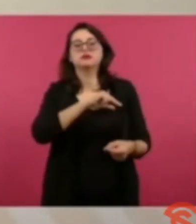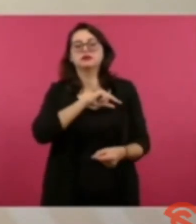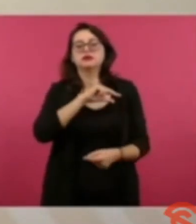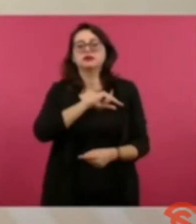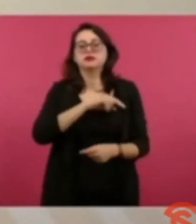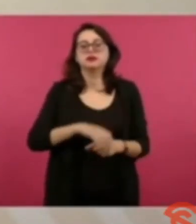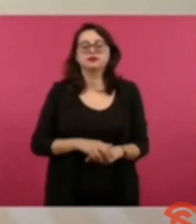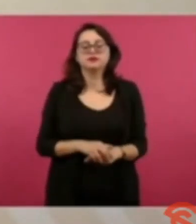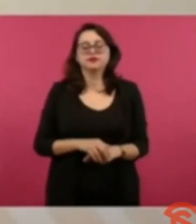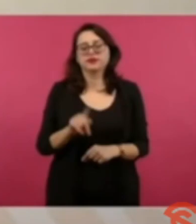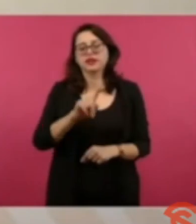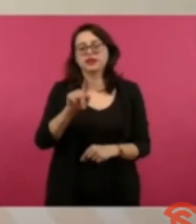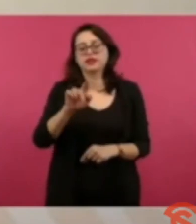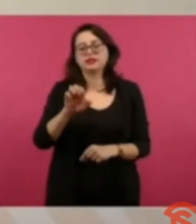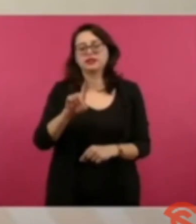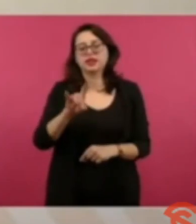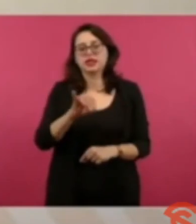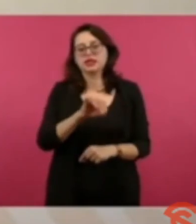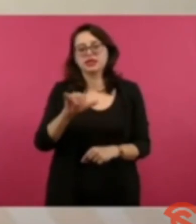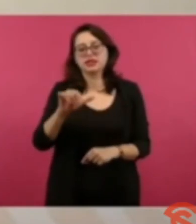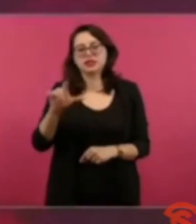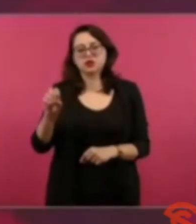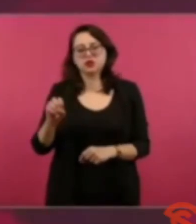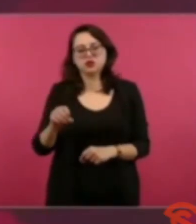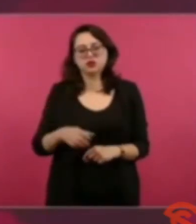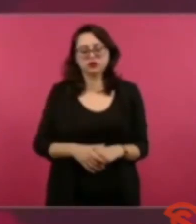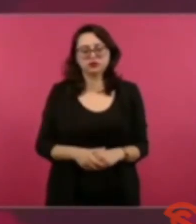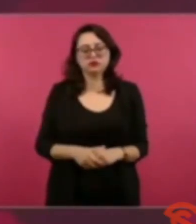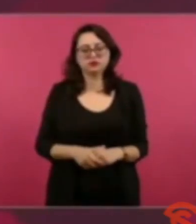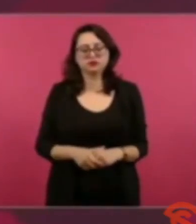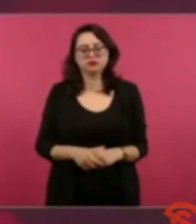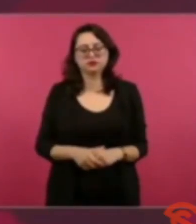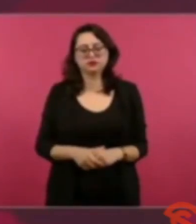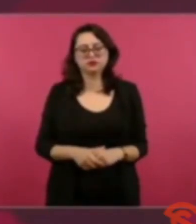Sí se peleó con Salinas, pero